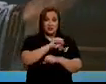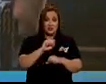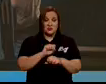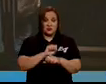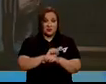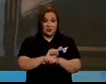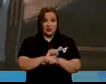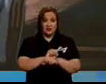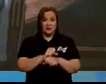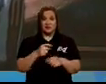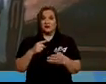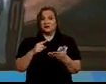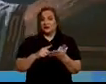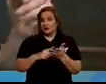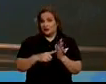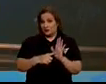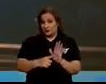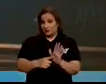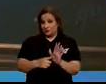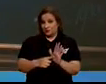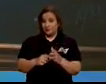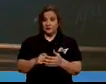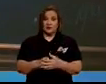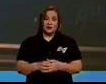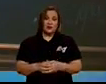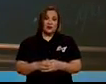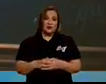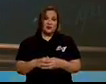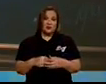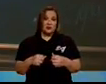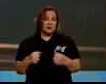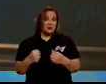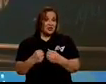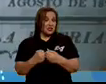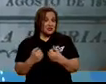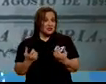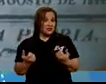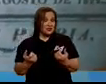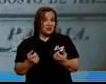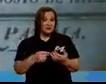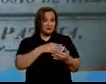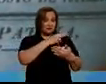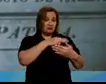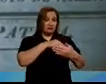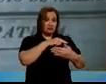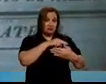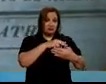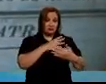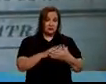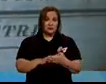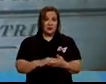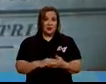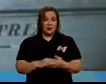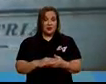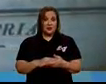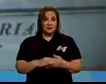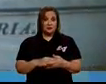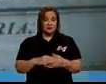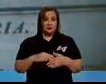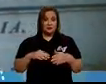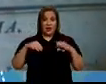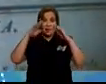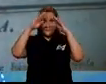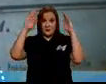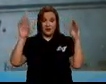accidente de una carreta en la plaza del Triunfo, que es la plaza Herrera. Cosas así, ¿no? Locales,